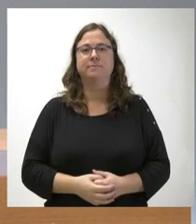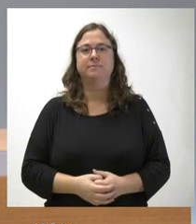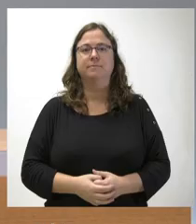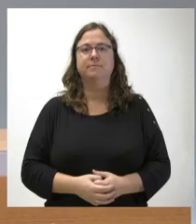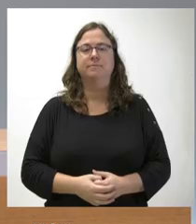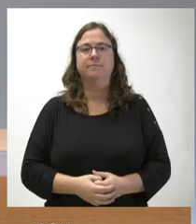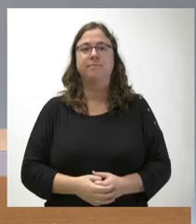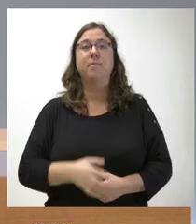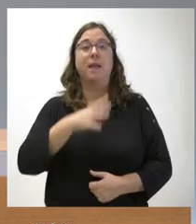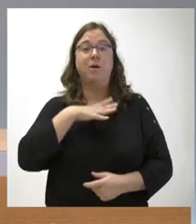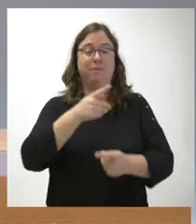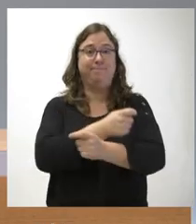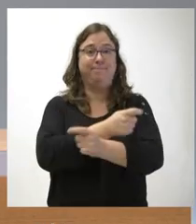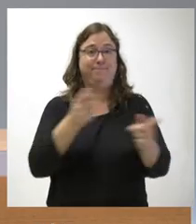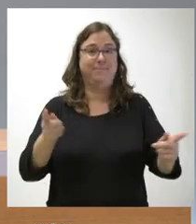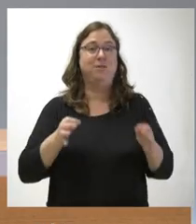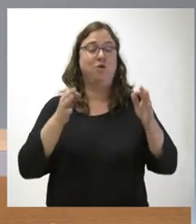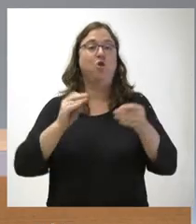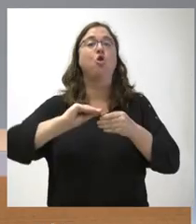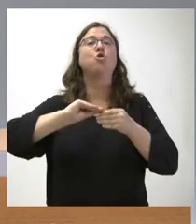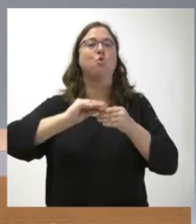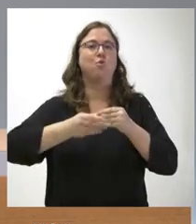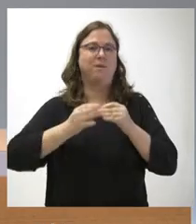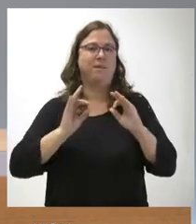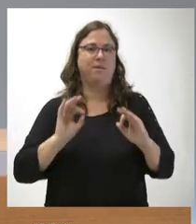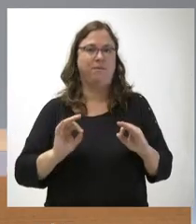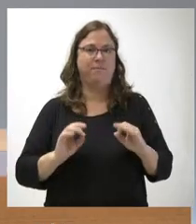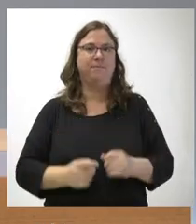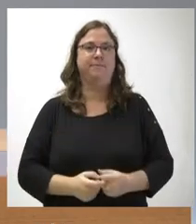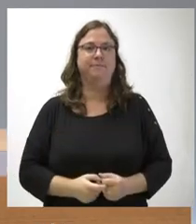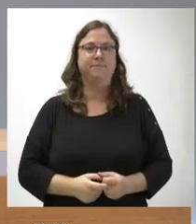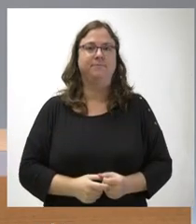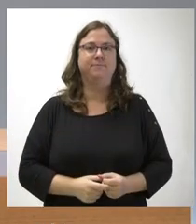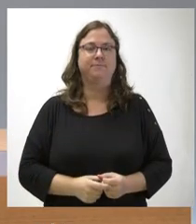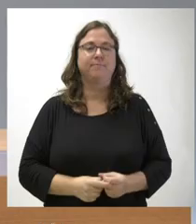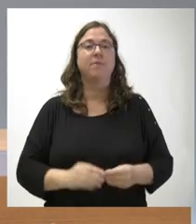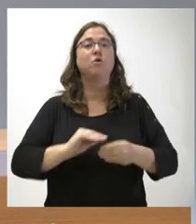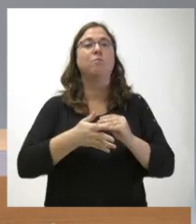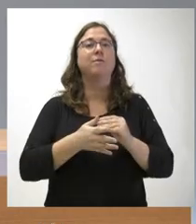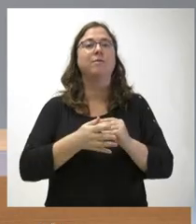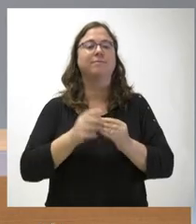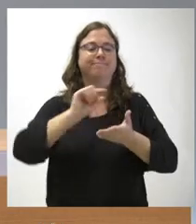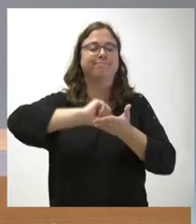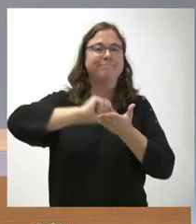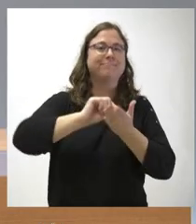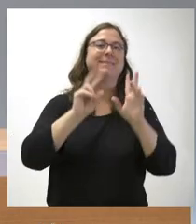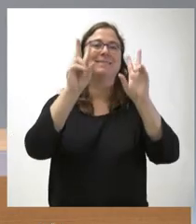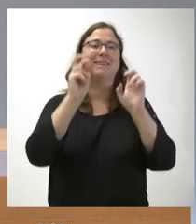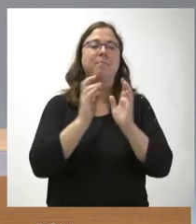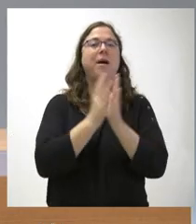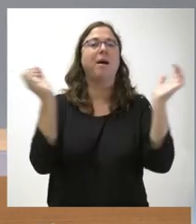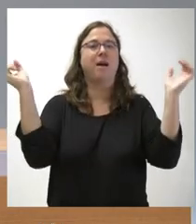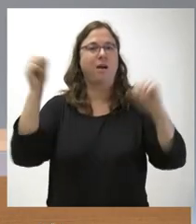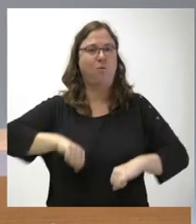les Vamos entregando como siempre la documentación con las notas sobre los acuerdos que esta